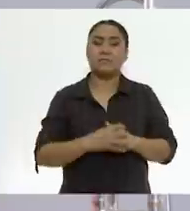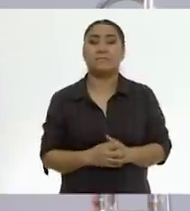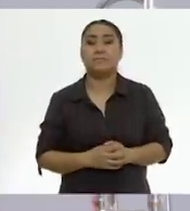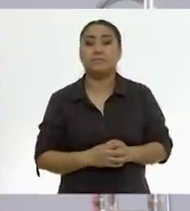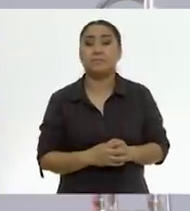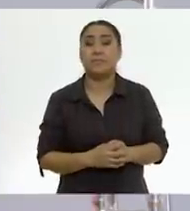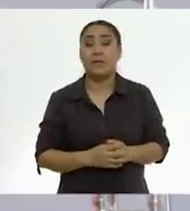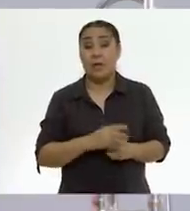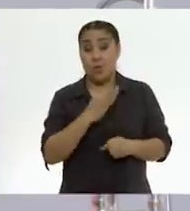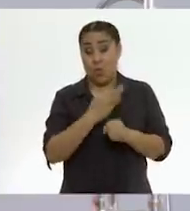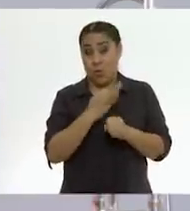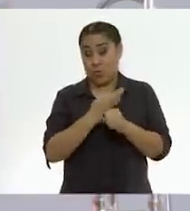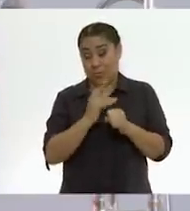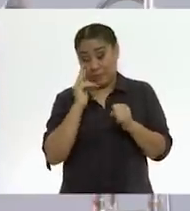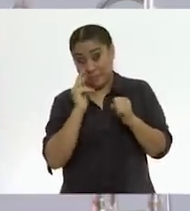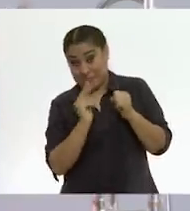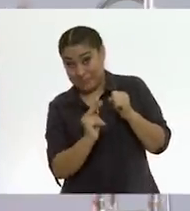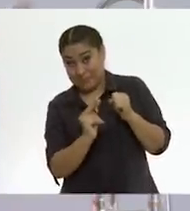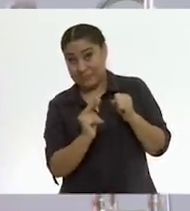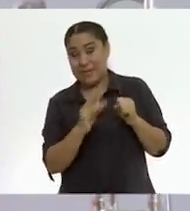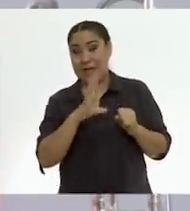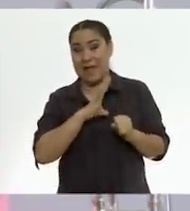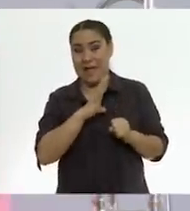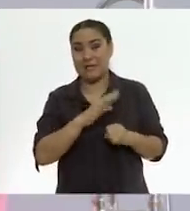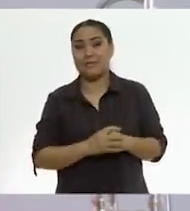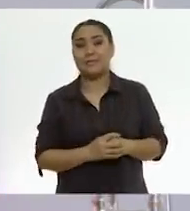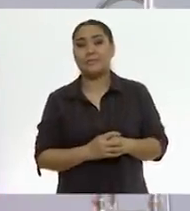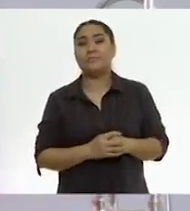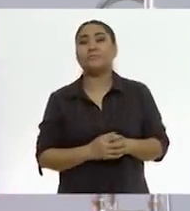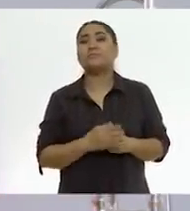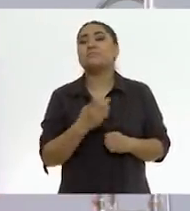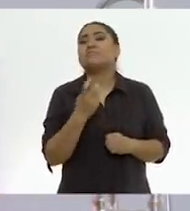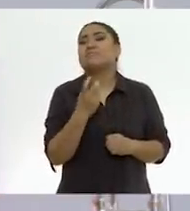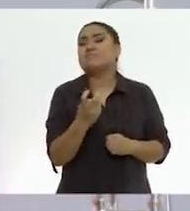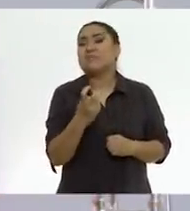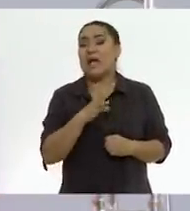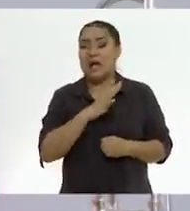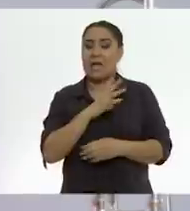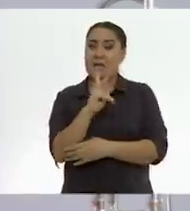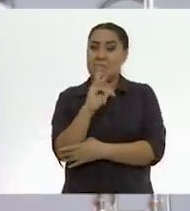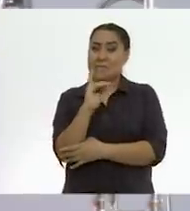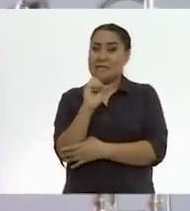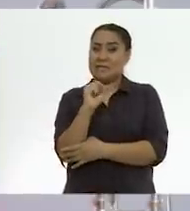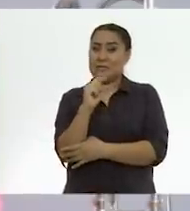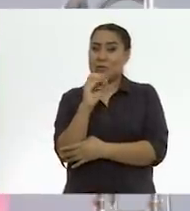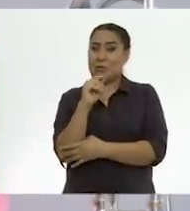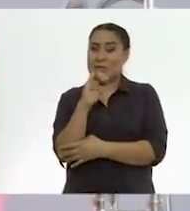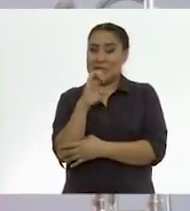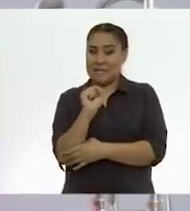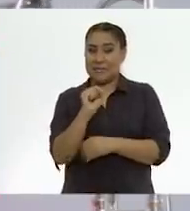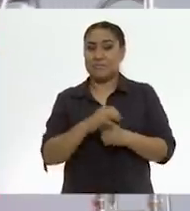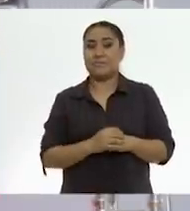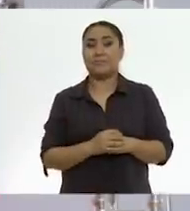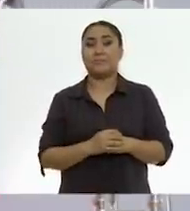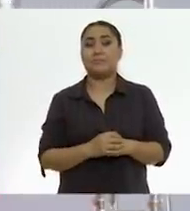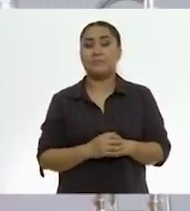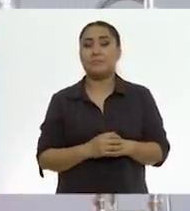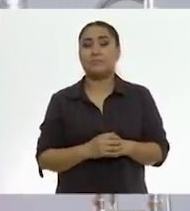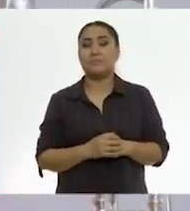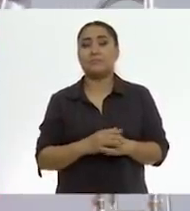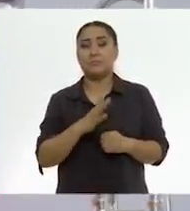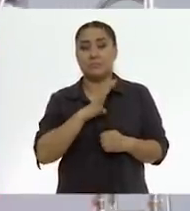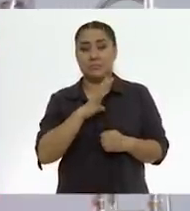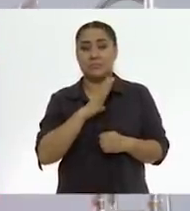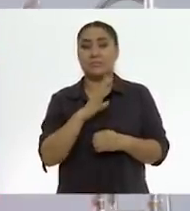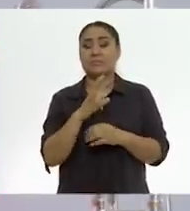De este lado tenemos la maquinaria, donde se encuentran los pistones y las bombas. Tenemos la